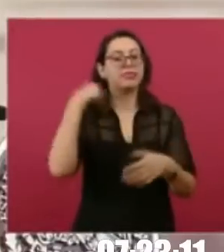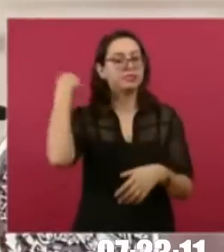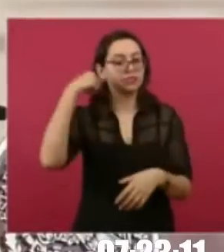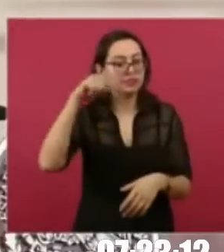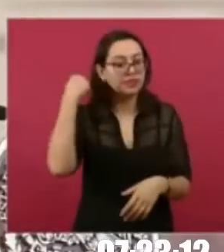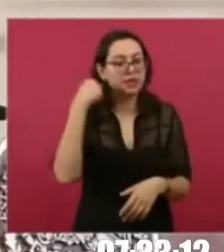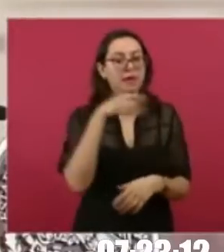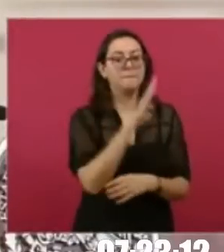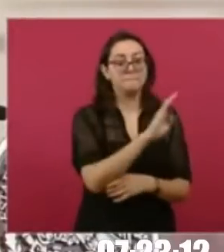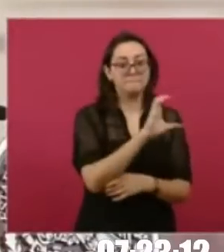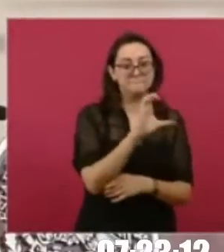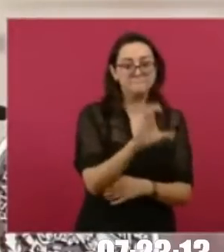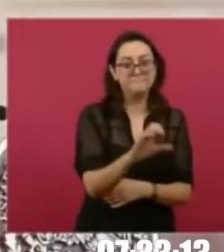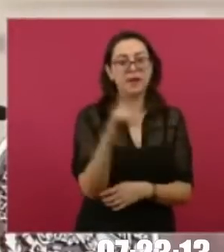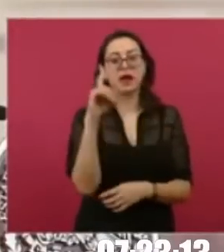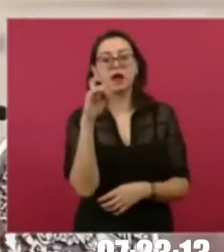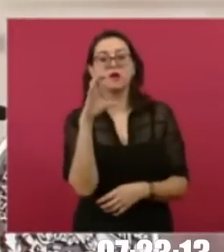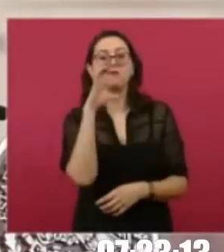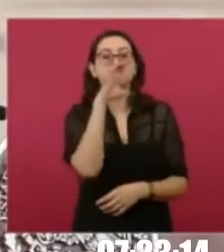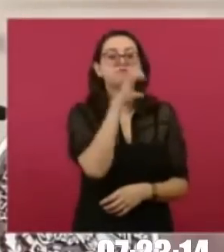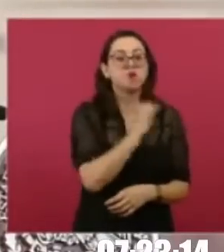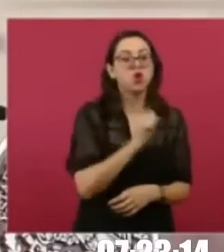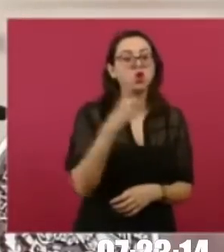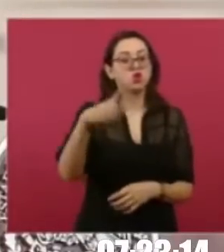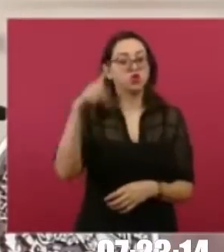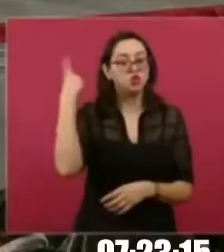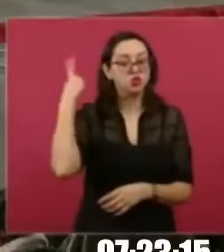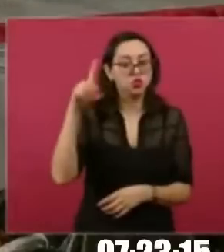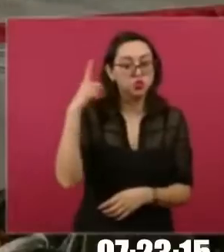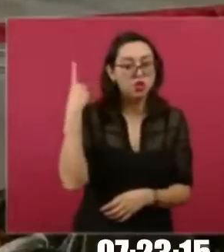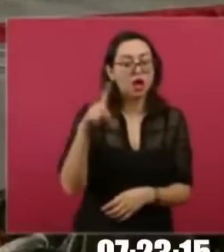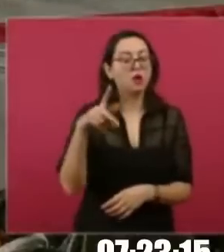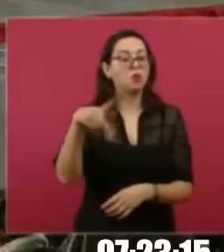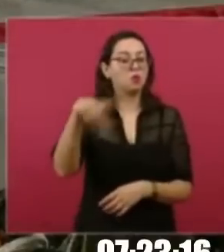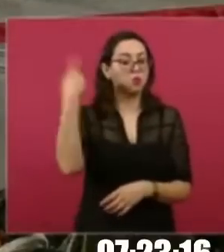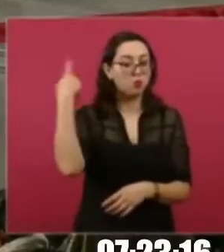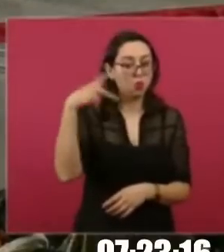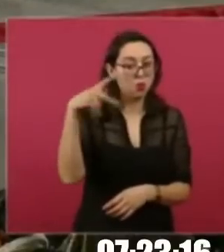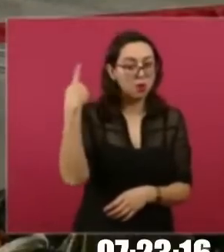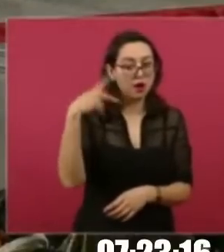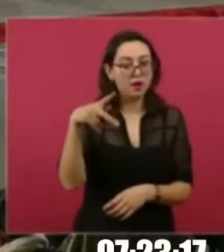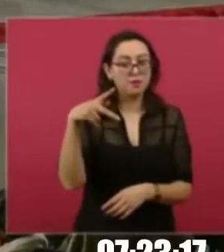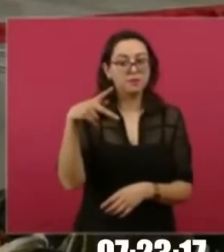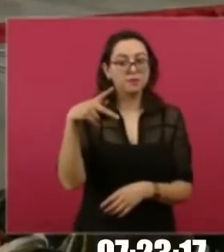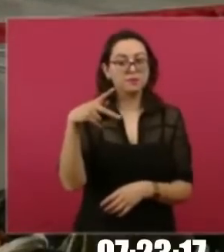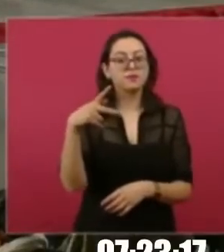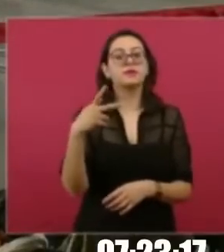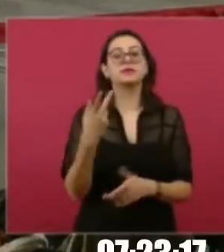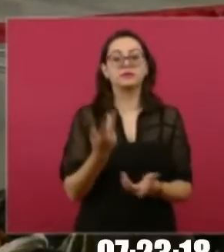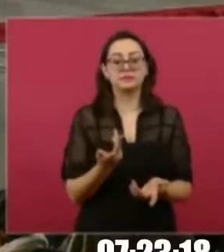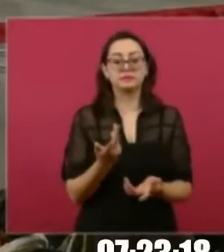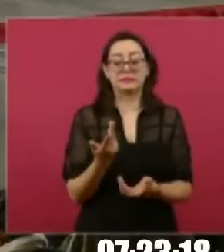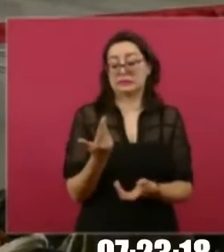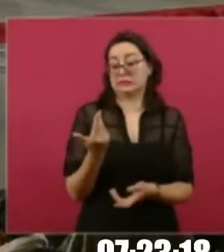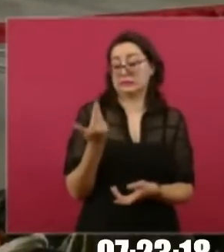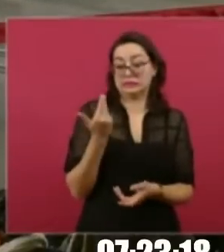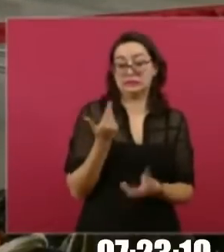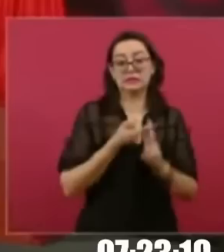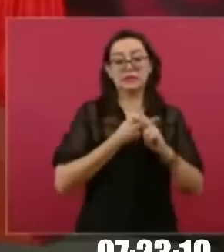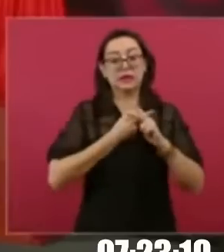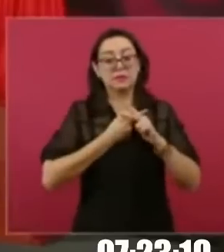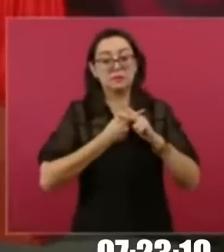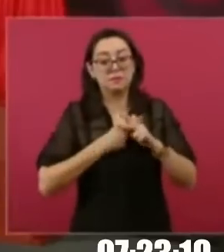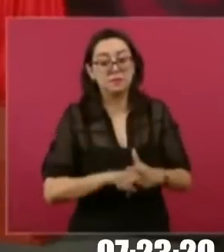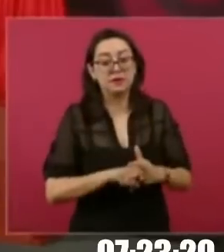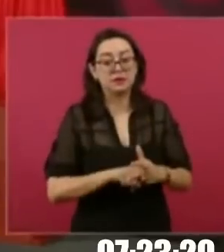Baja California Aguascalientes Durango el estado de Puebla y hemos iniciado una conversación con